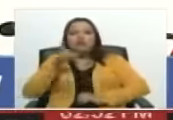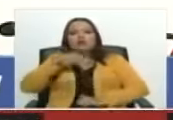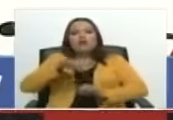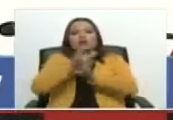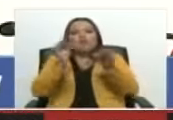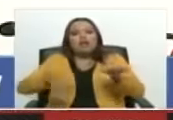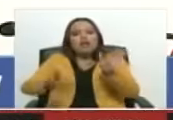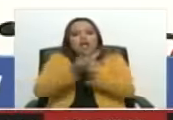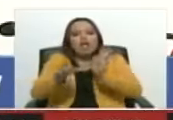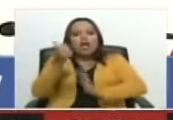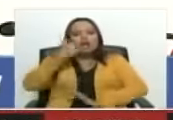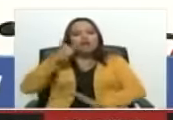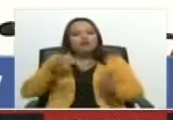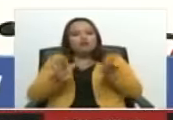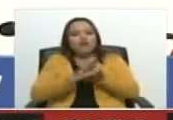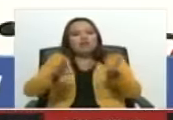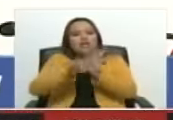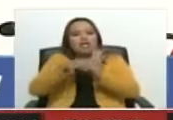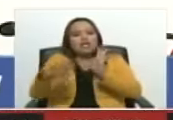derecho internacional?